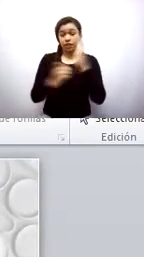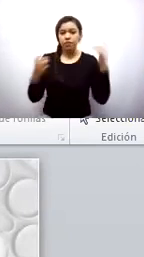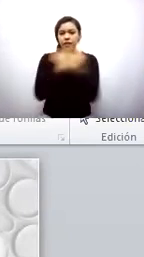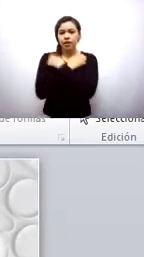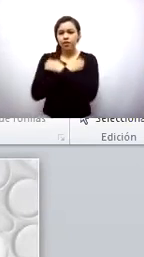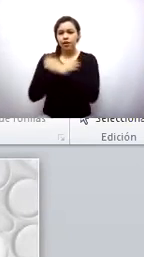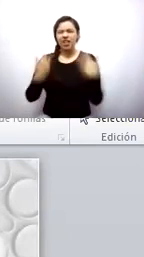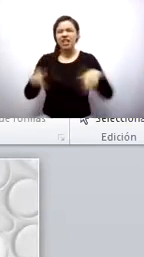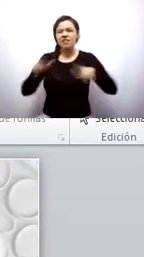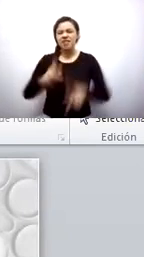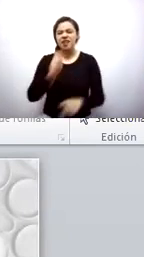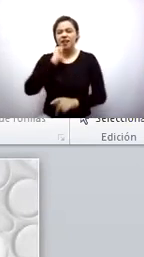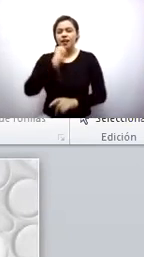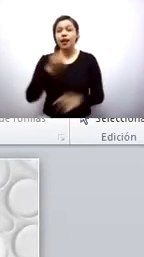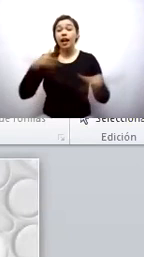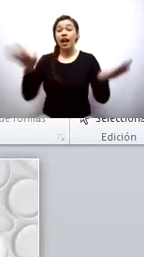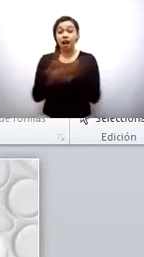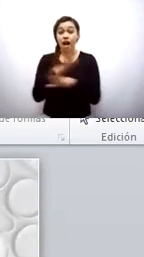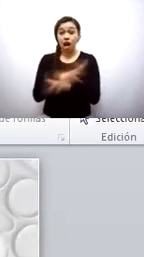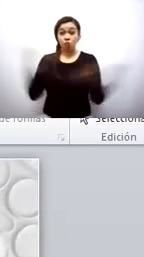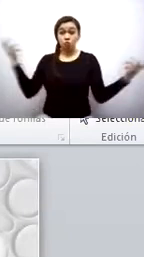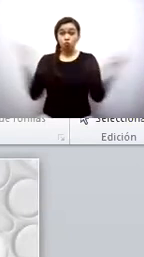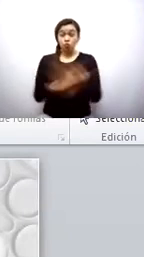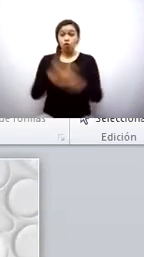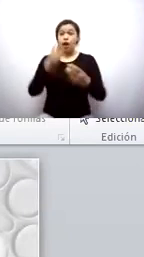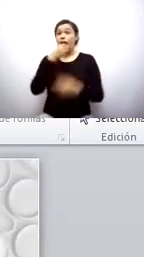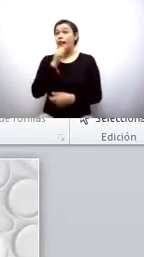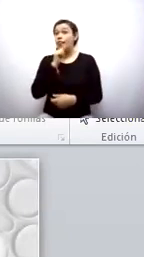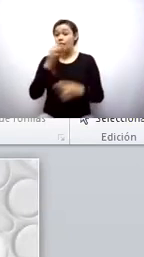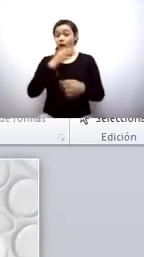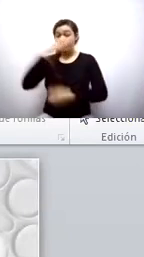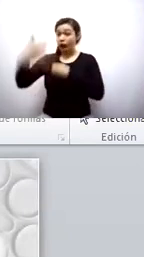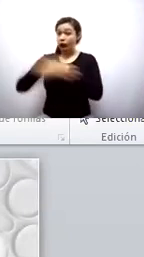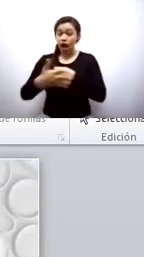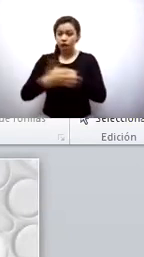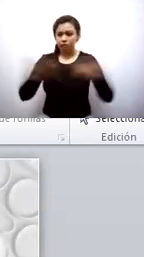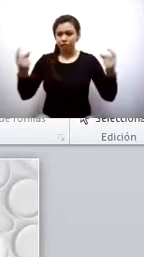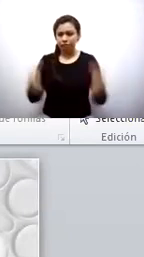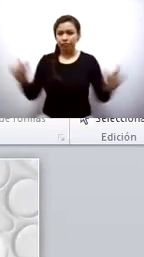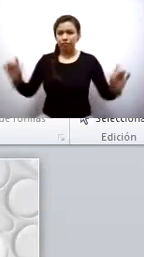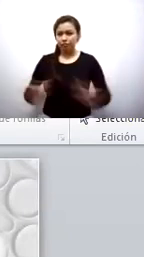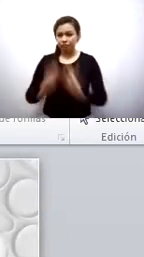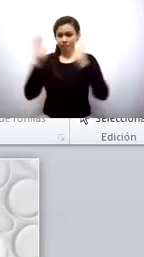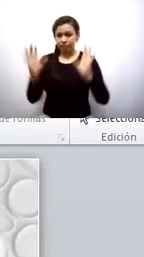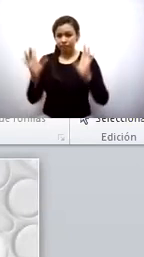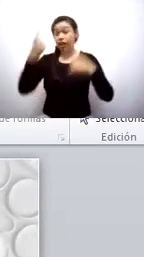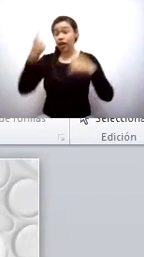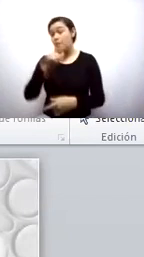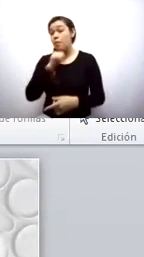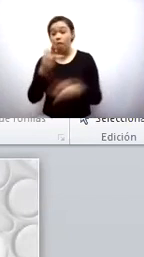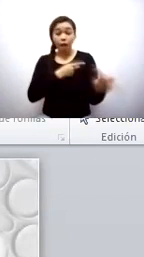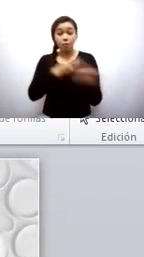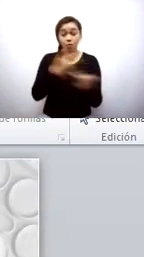cambio para el que no se estaba avisado. Fue inesperado, por lo que no estar preparado para ello